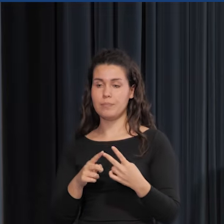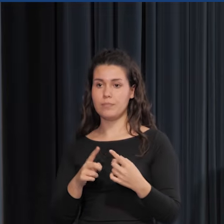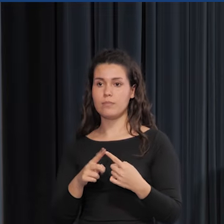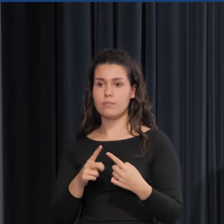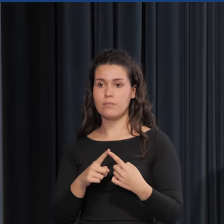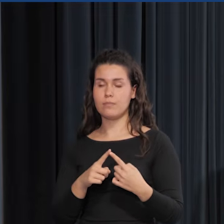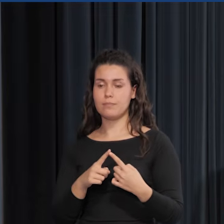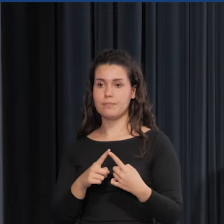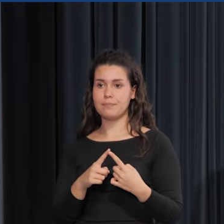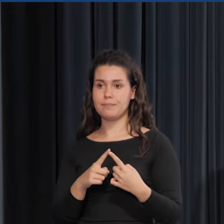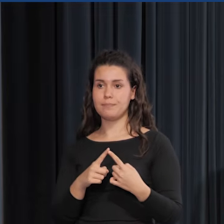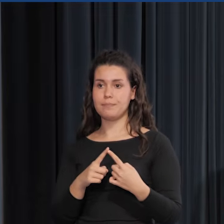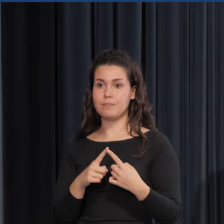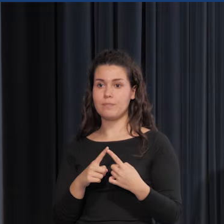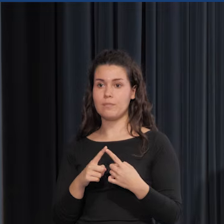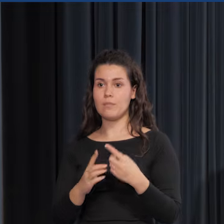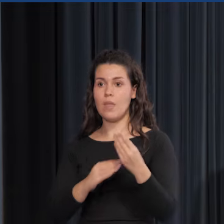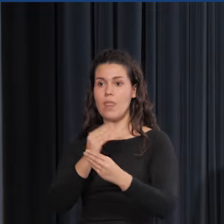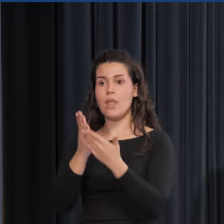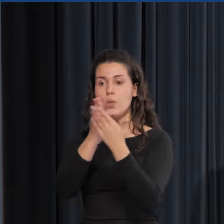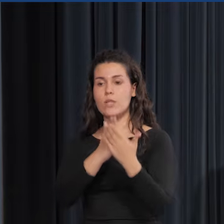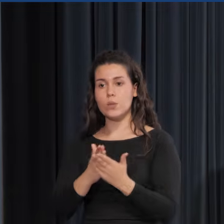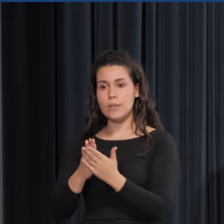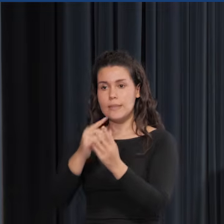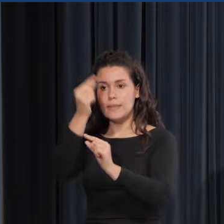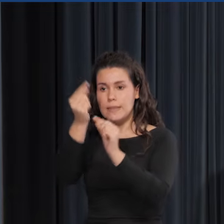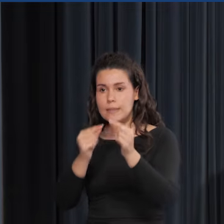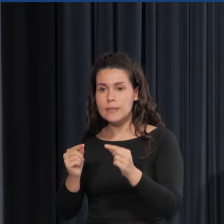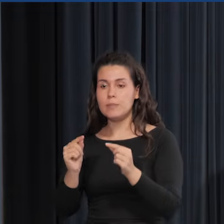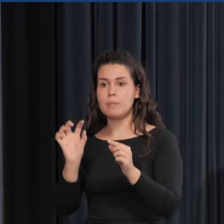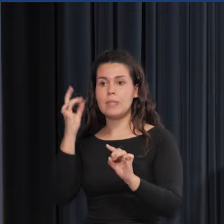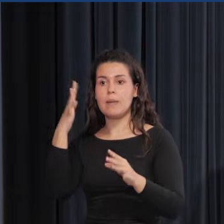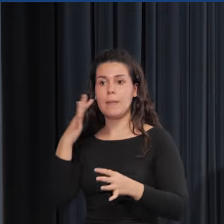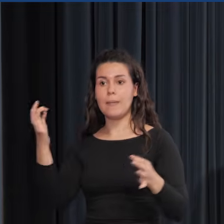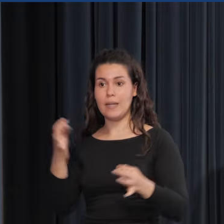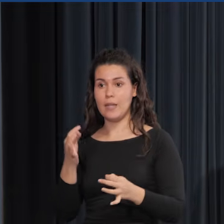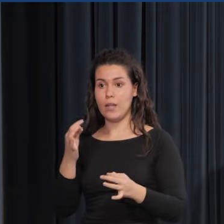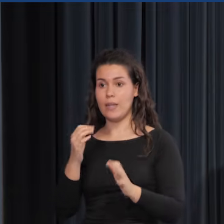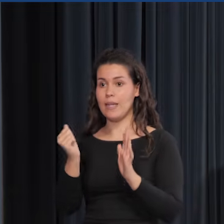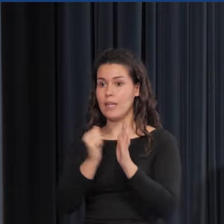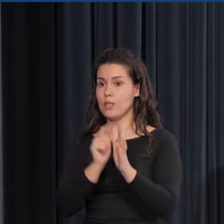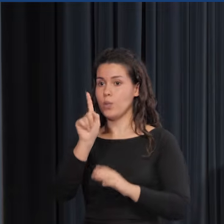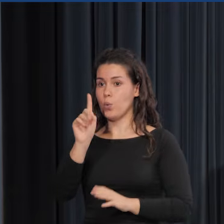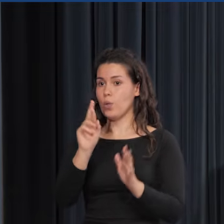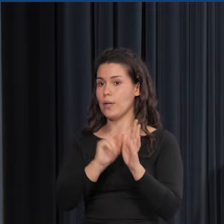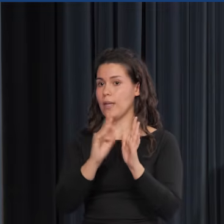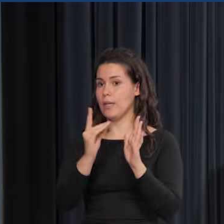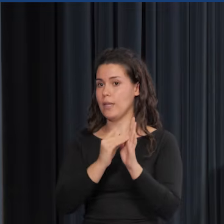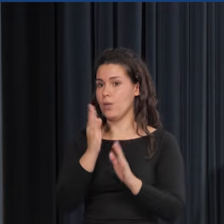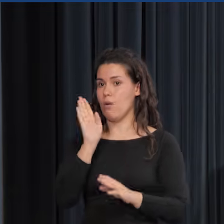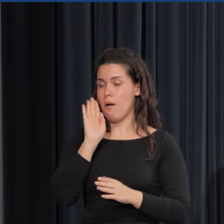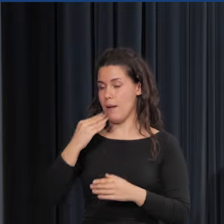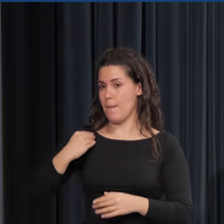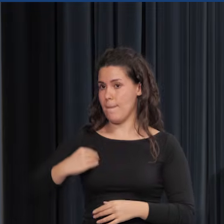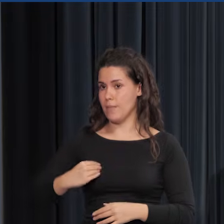hace un estudio detallado de las actividades peligrosas del anexo 1 del Real Decreto